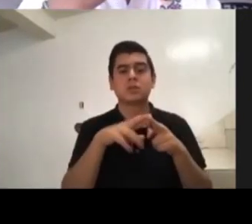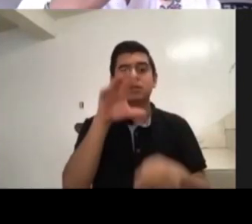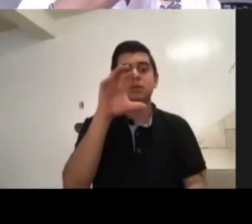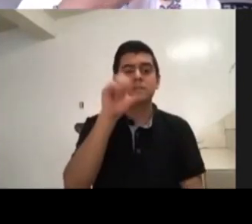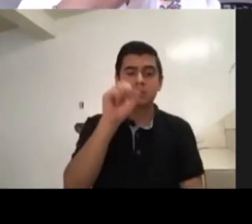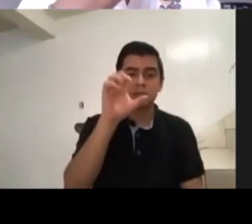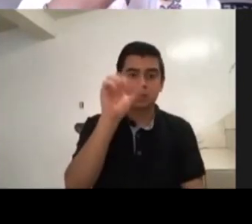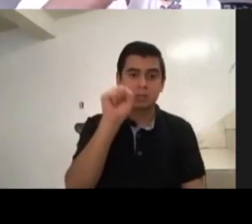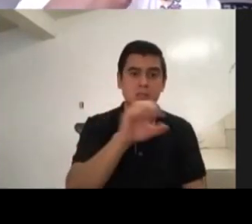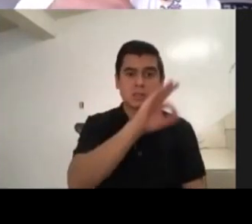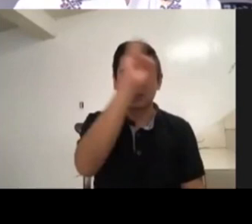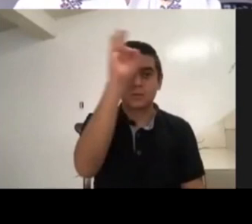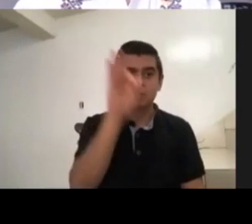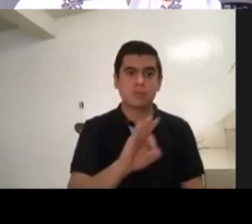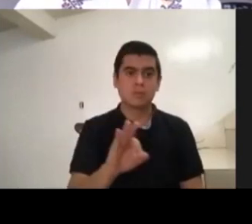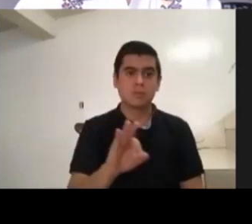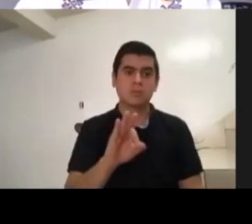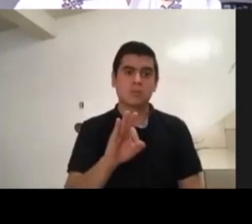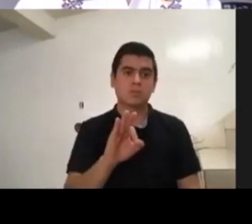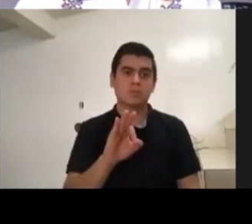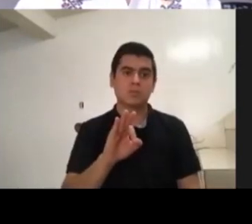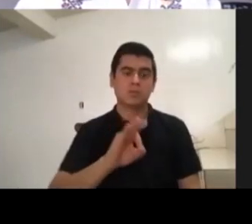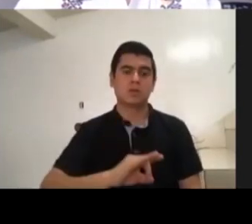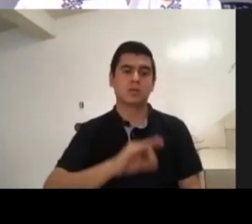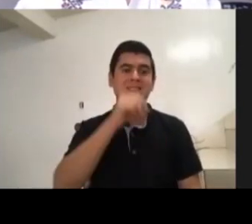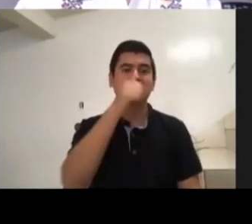el 60% dedica 6 o más horas a estar